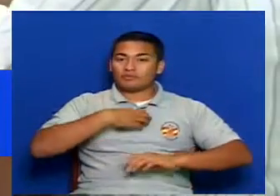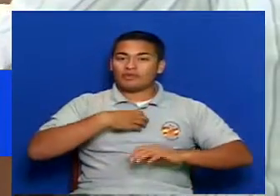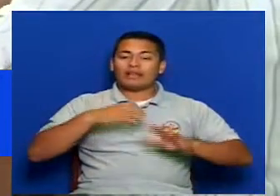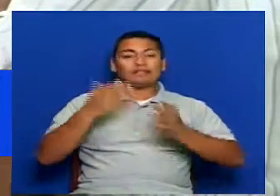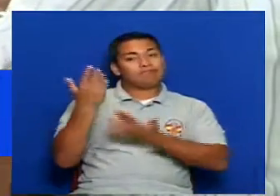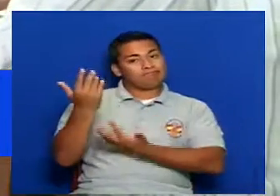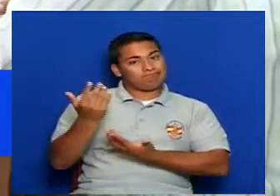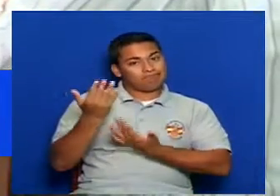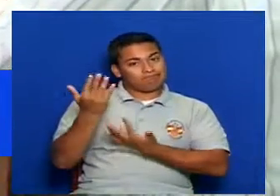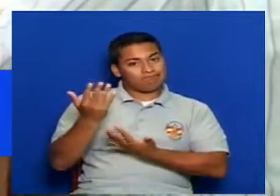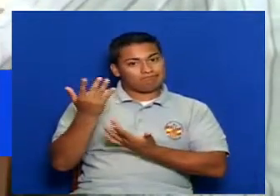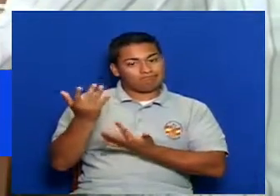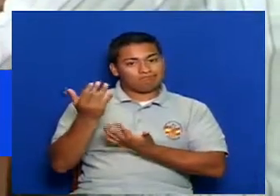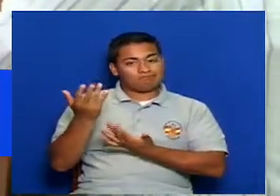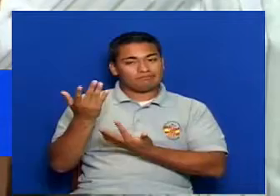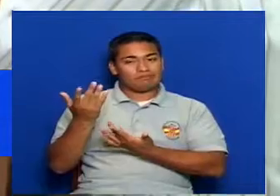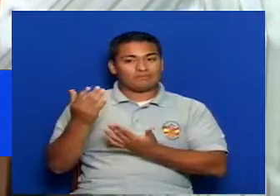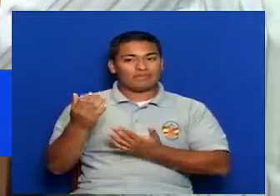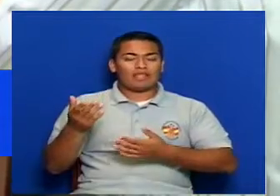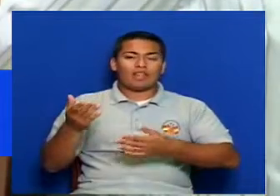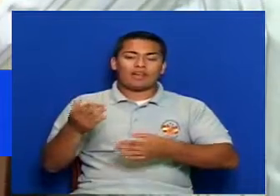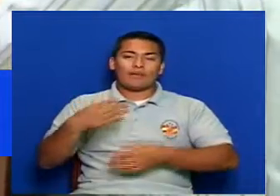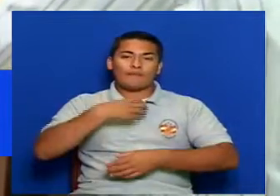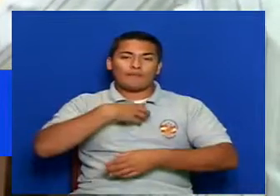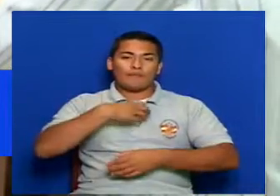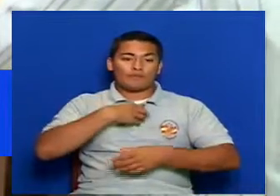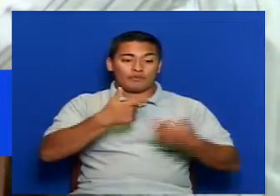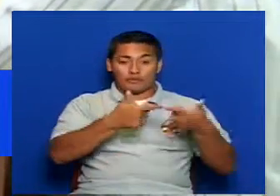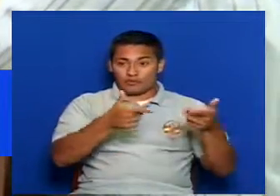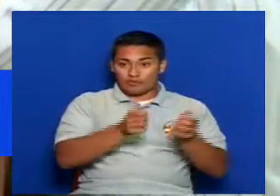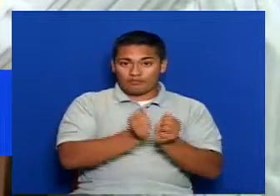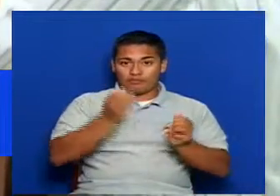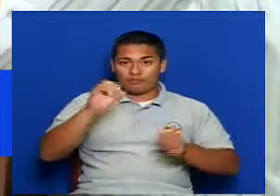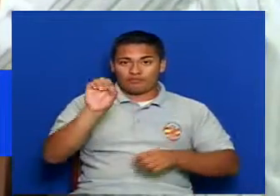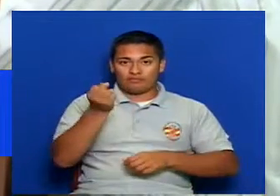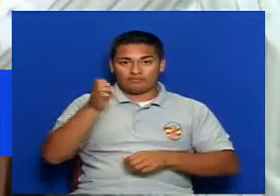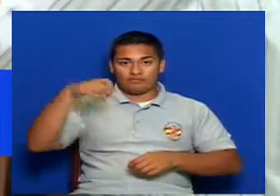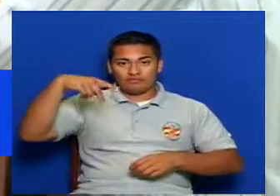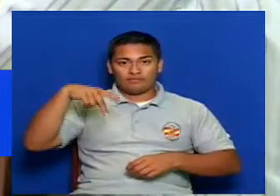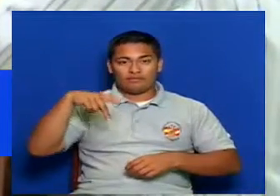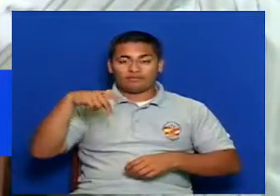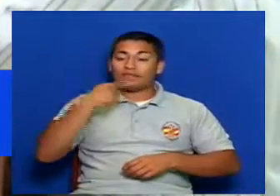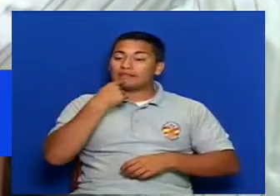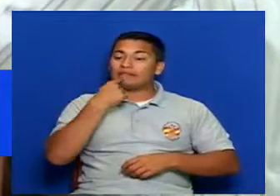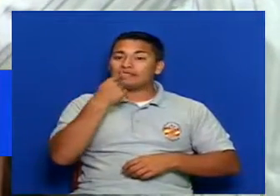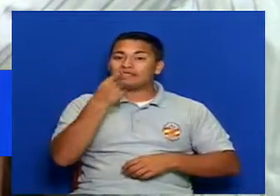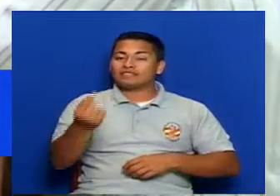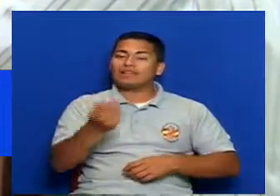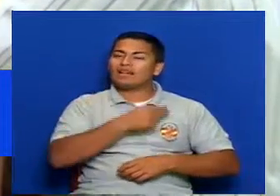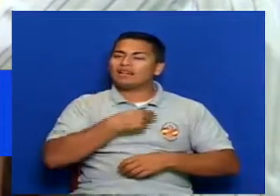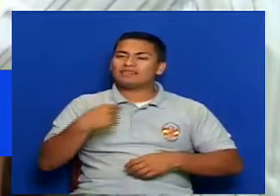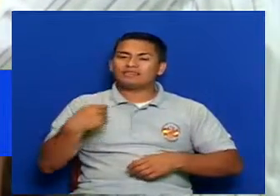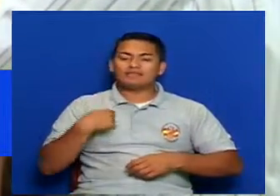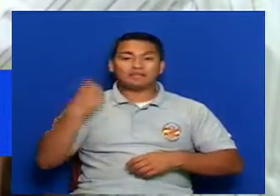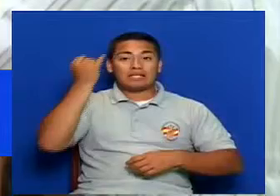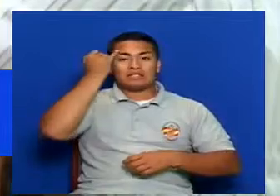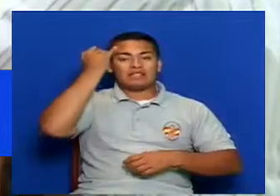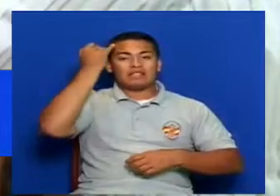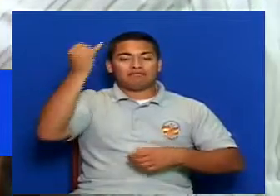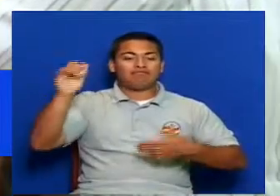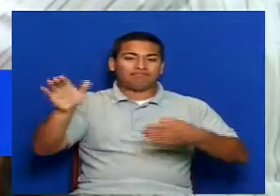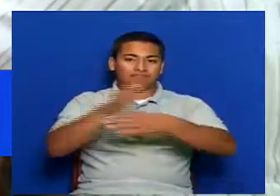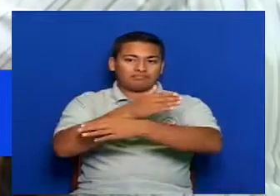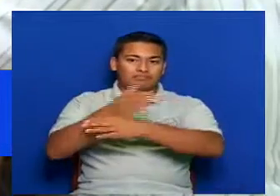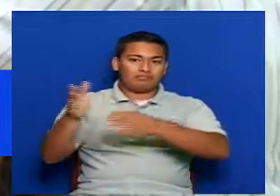de que hubo una petición de una de las cámaras del cosep que se revisara un punto o varios